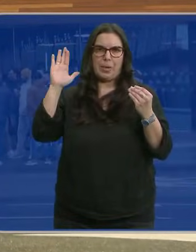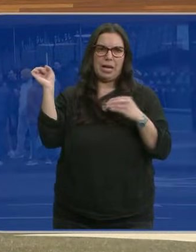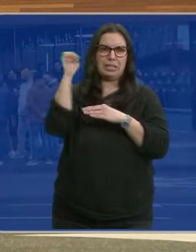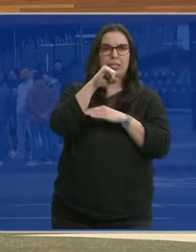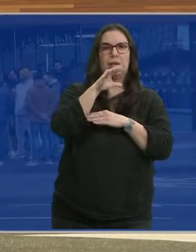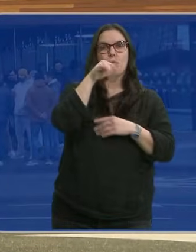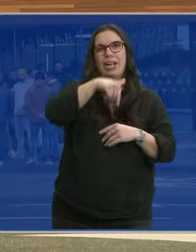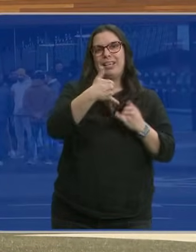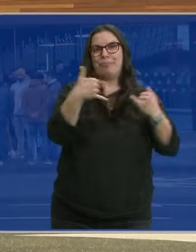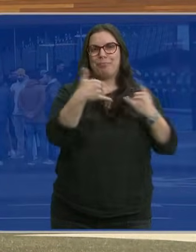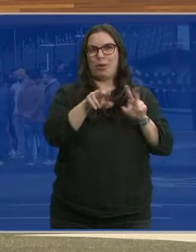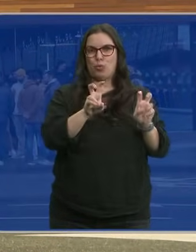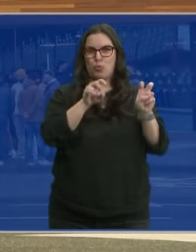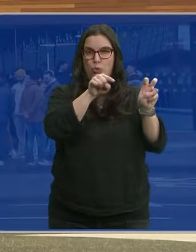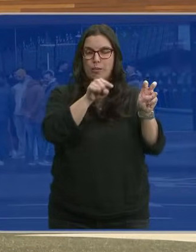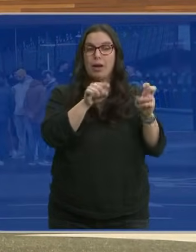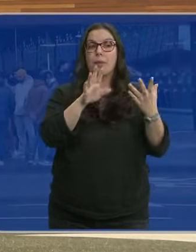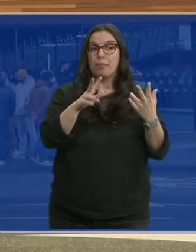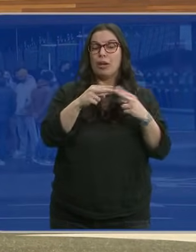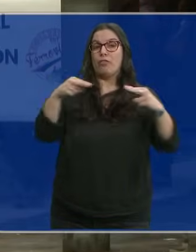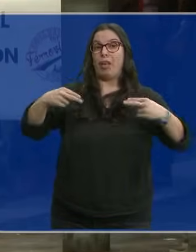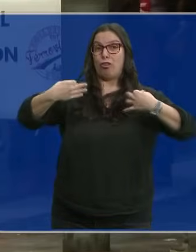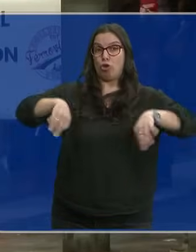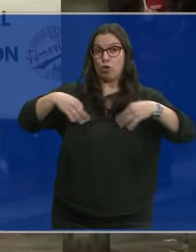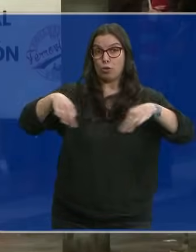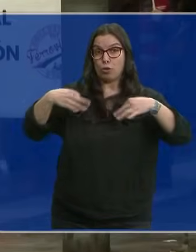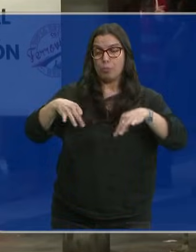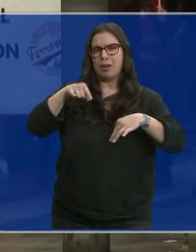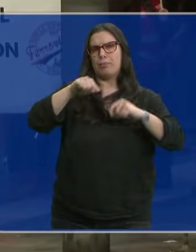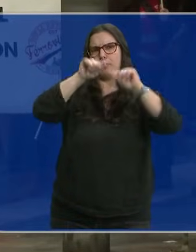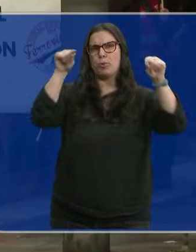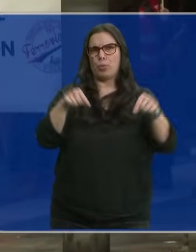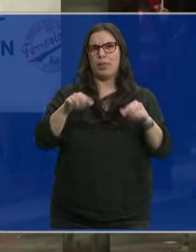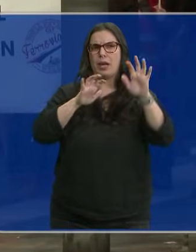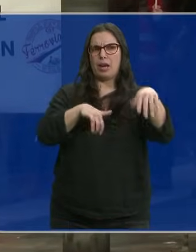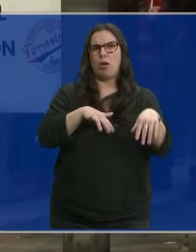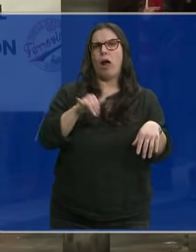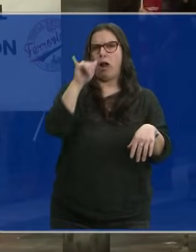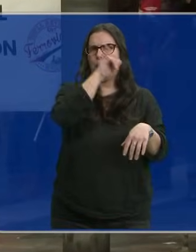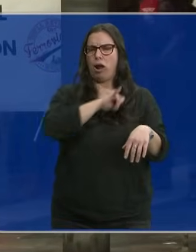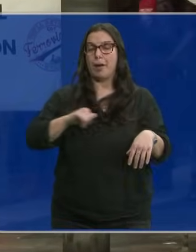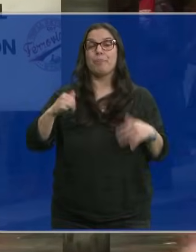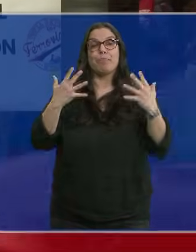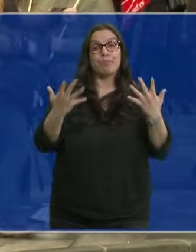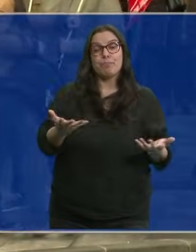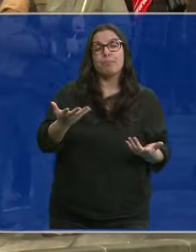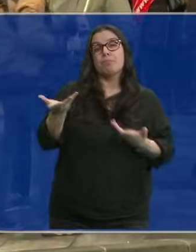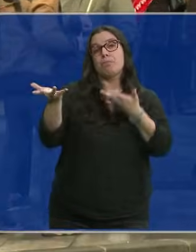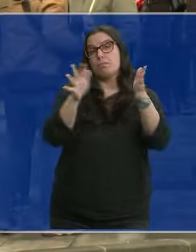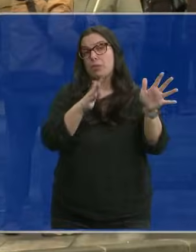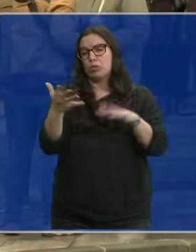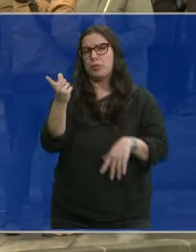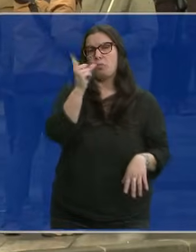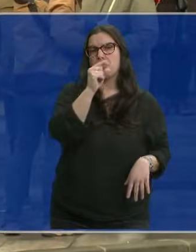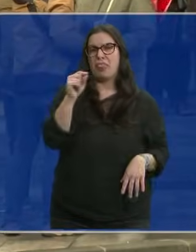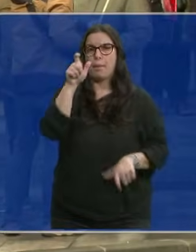es más nueva, pero sí las hay en las vías convencionales de las que la provincia de León tiene muchos kilómetros. Por eso, en torno a un